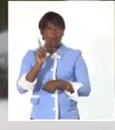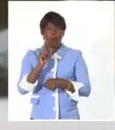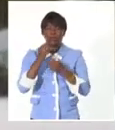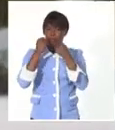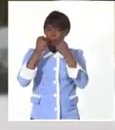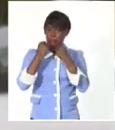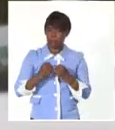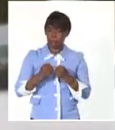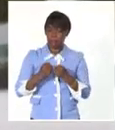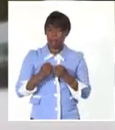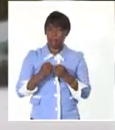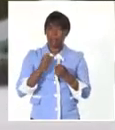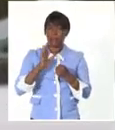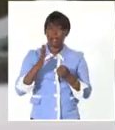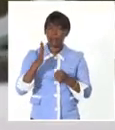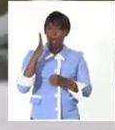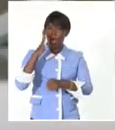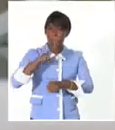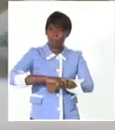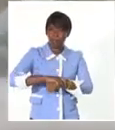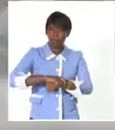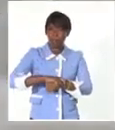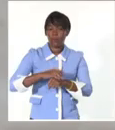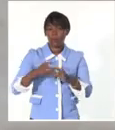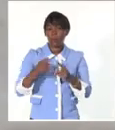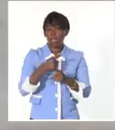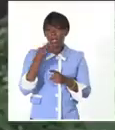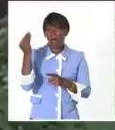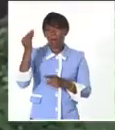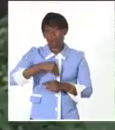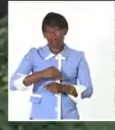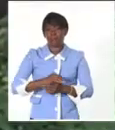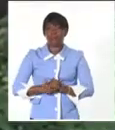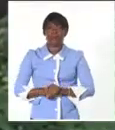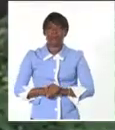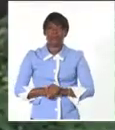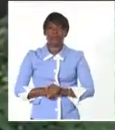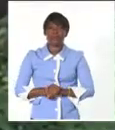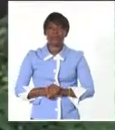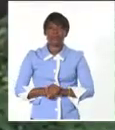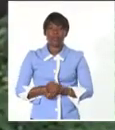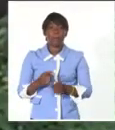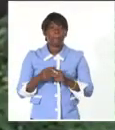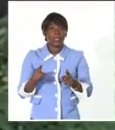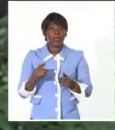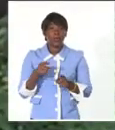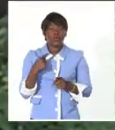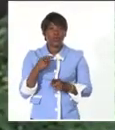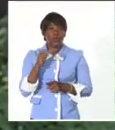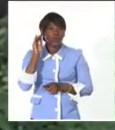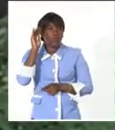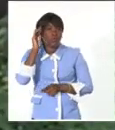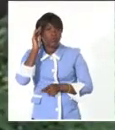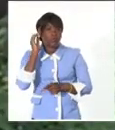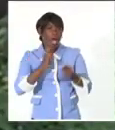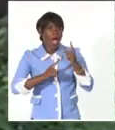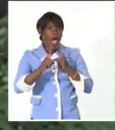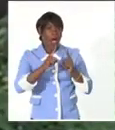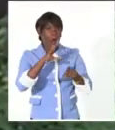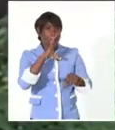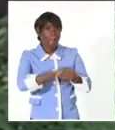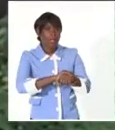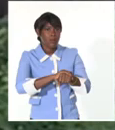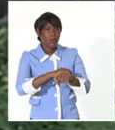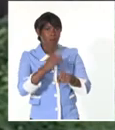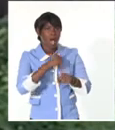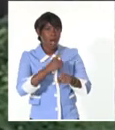simplemente esperó que lo vinieran a detener porque sabía que no iba a tener consecuencias. Y hasta el momento no hay ningún tipo de sanción contra este individuo. Y ahora, el